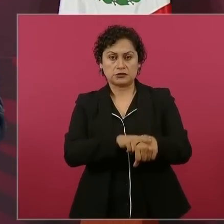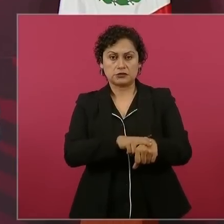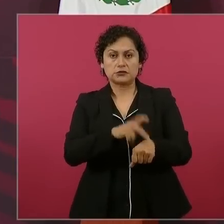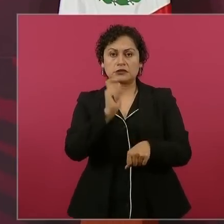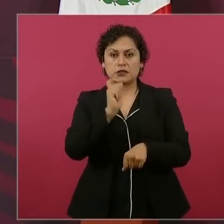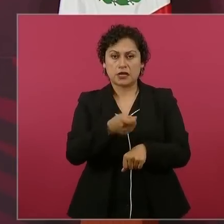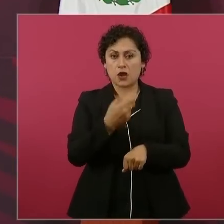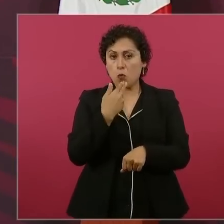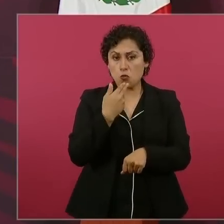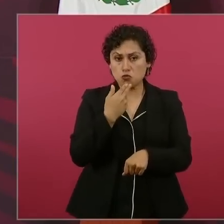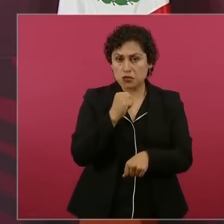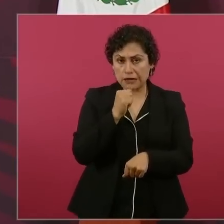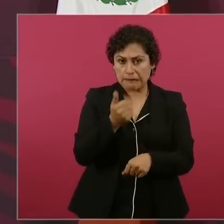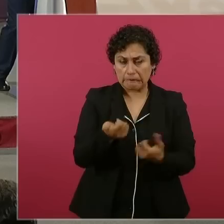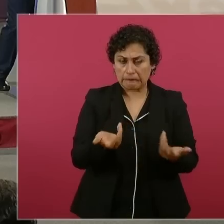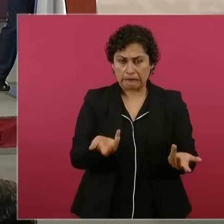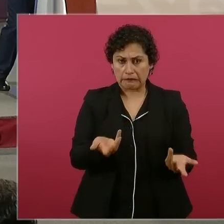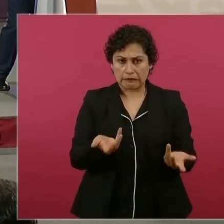completamente?